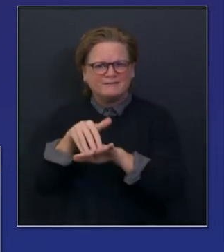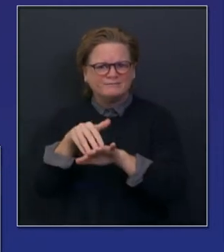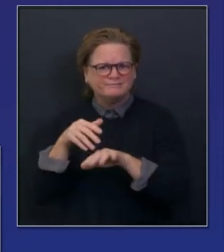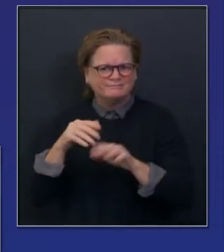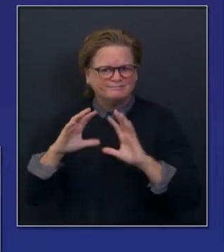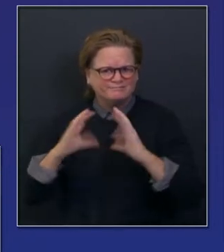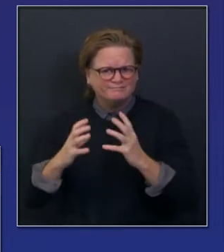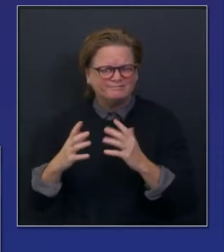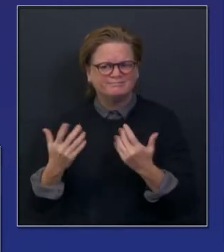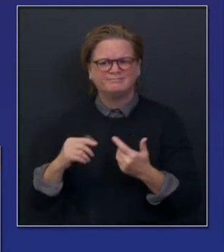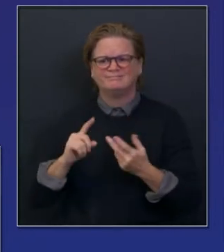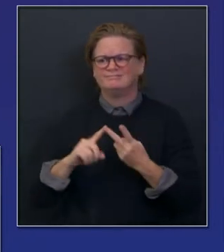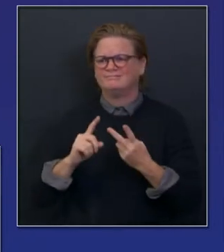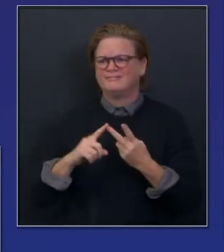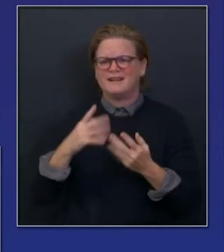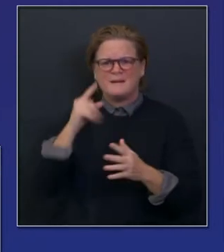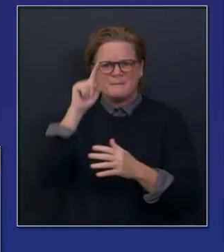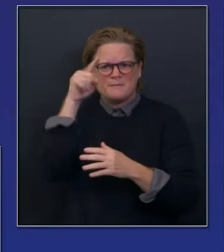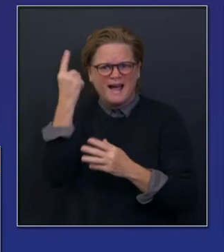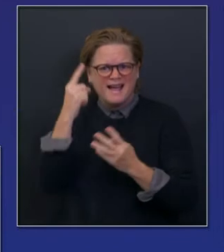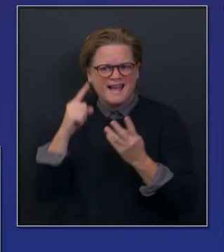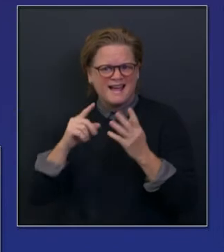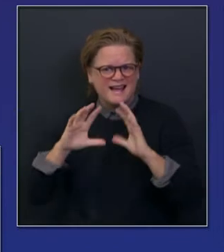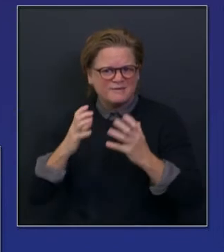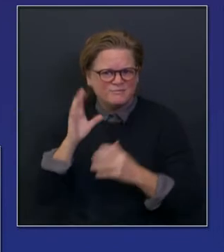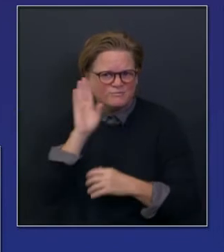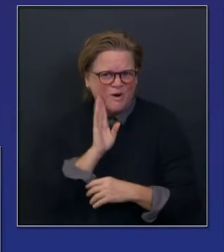comunidades afroamericanas y